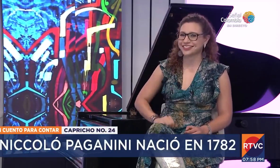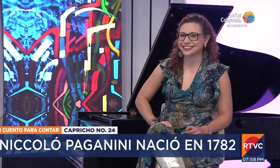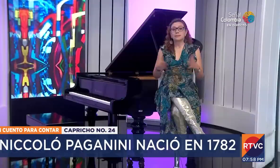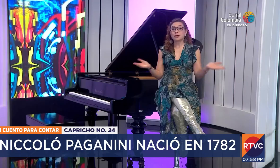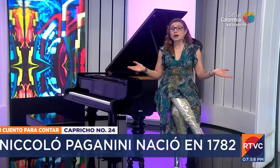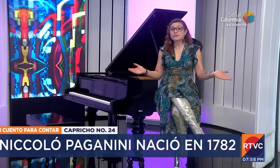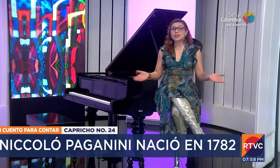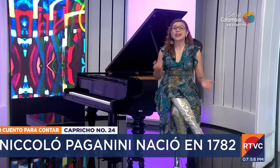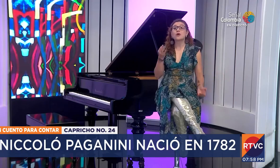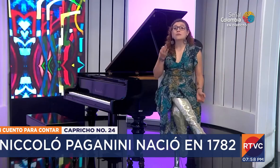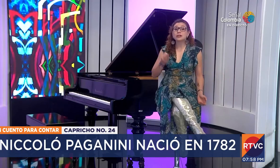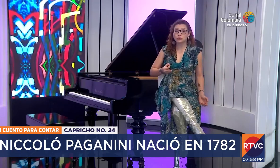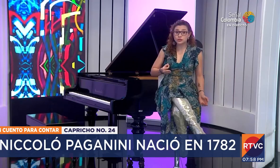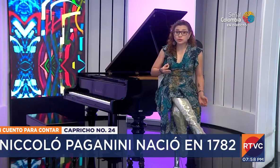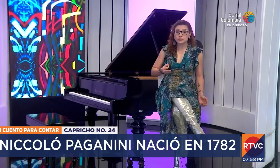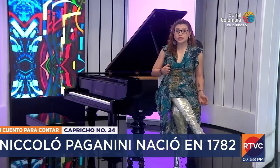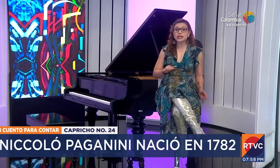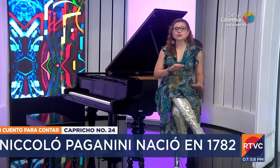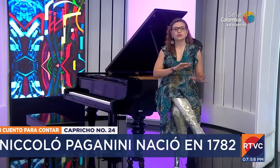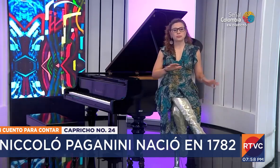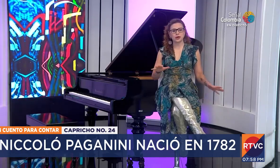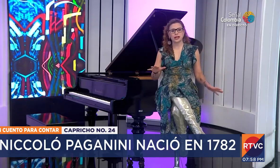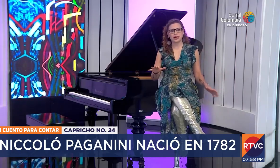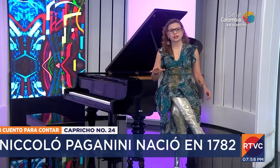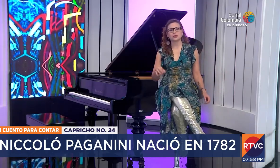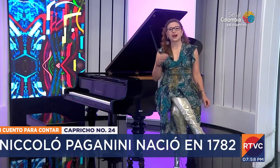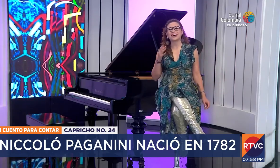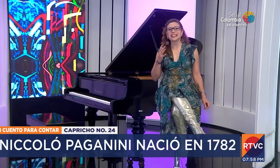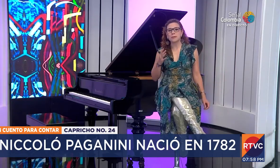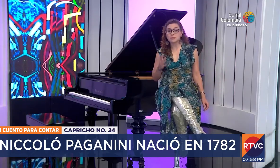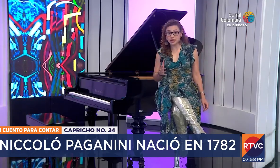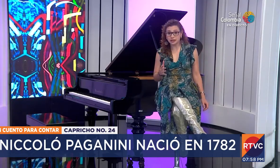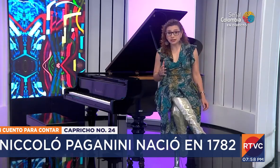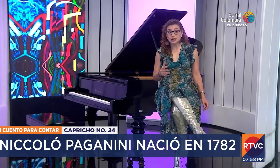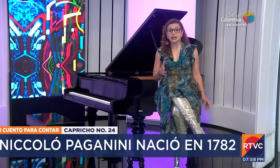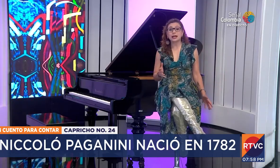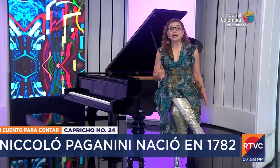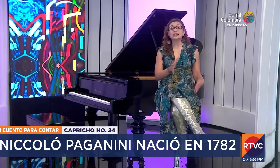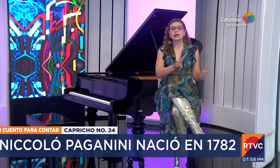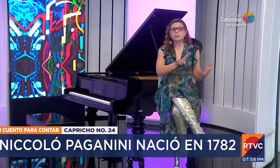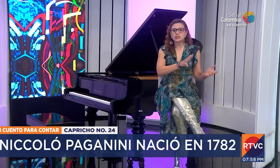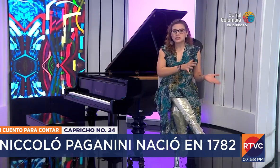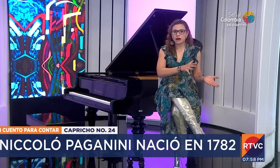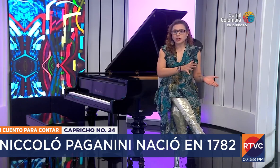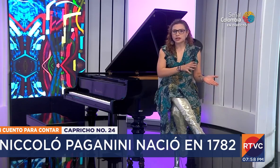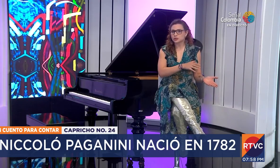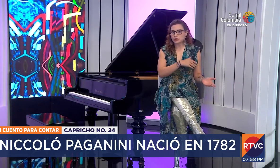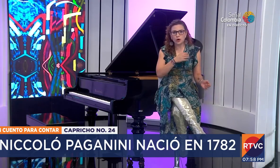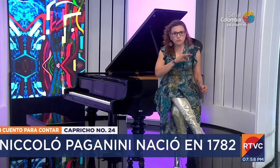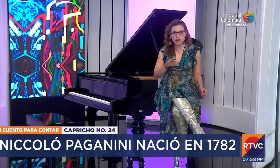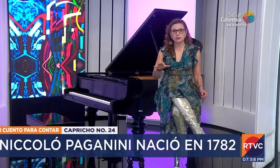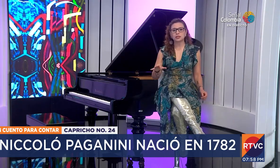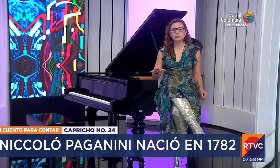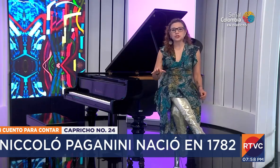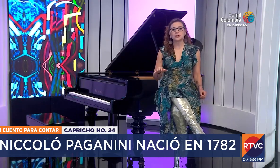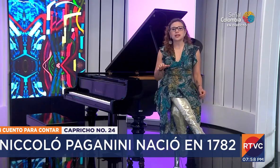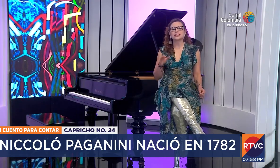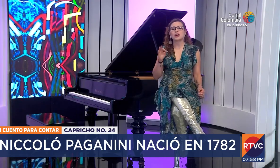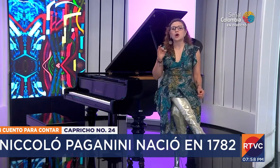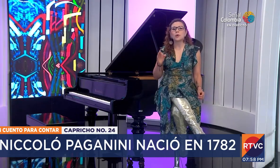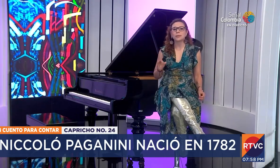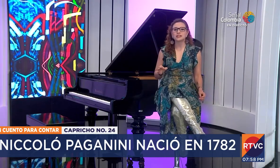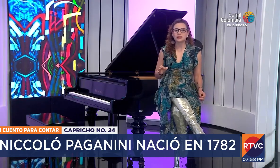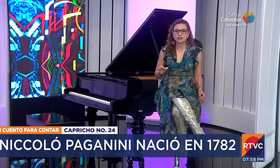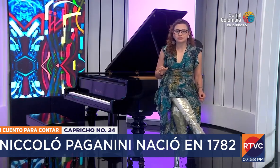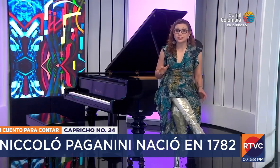letra chiquita. Pero bueno, era un virtuoso y eso no se puede negar. Tocaba tan bien que la gente pensaba que eso no era humanamente posible